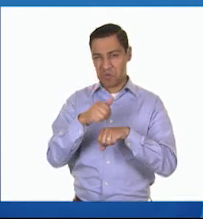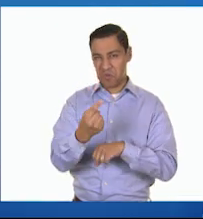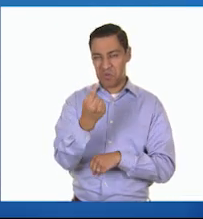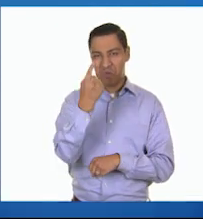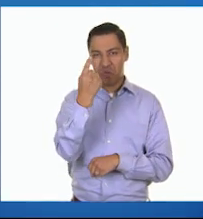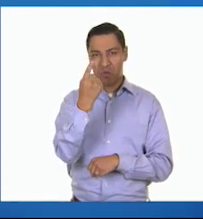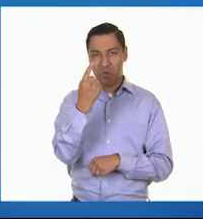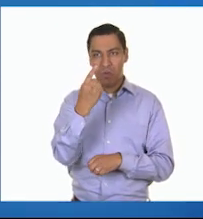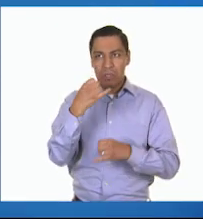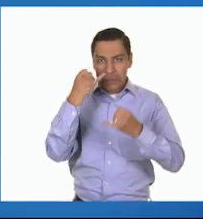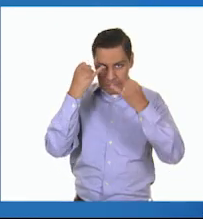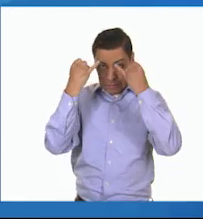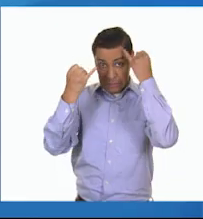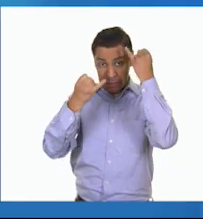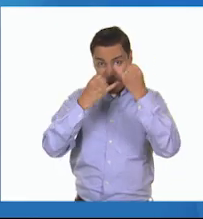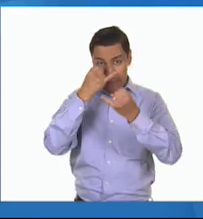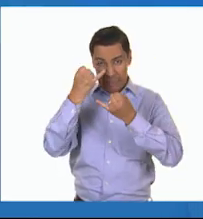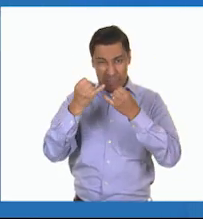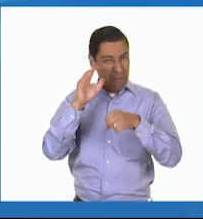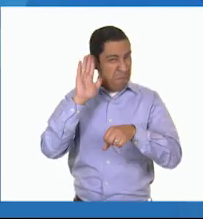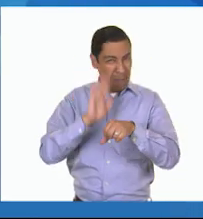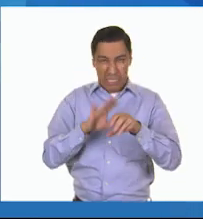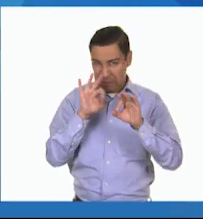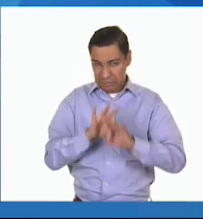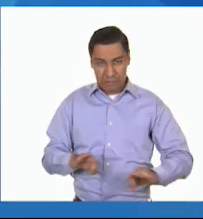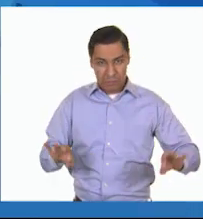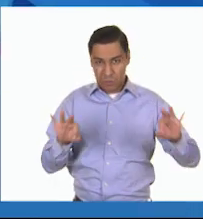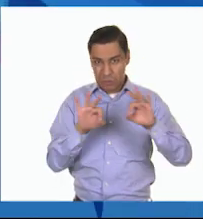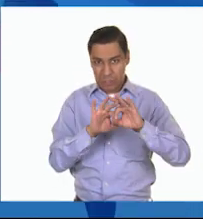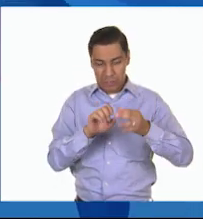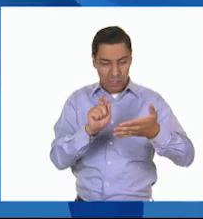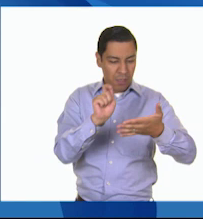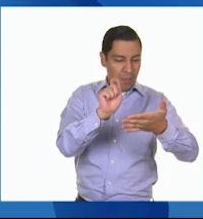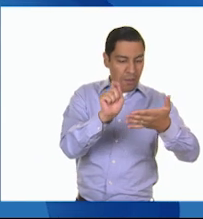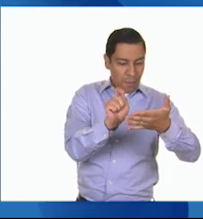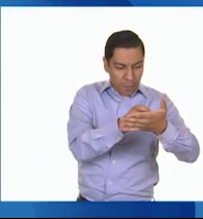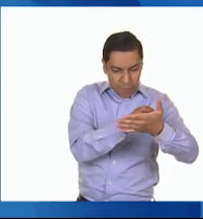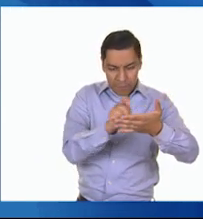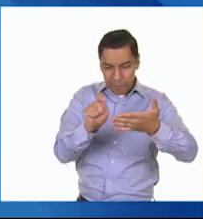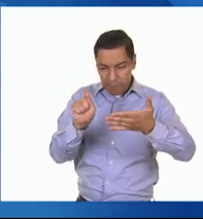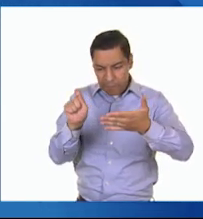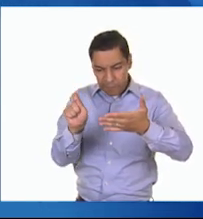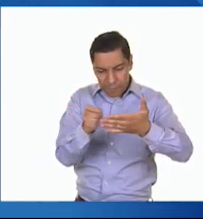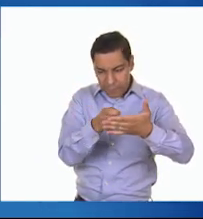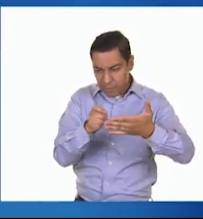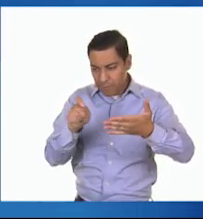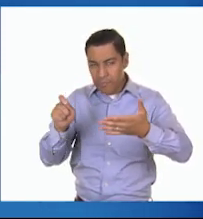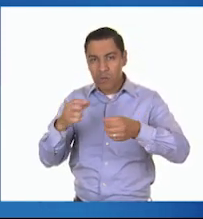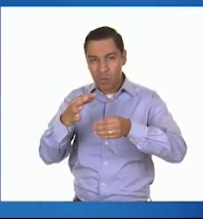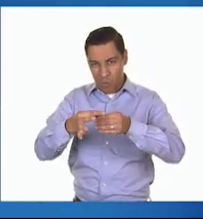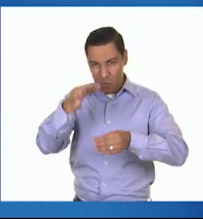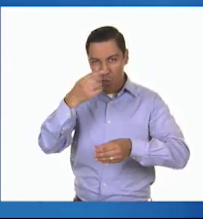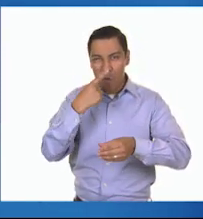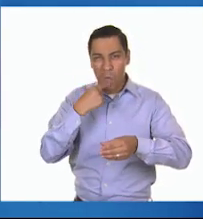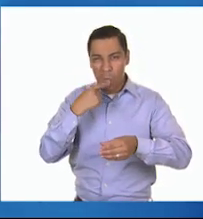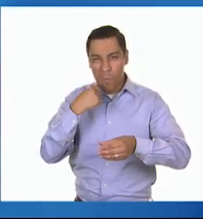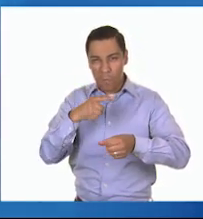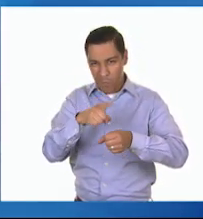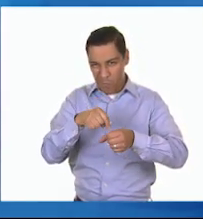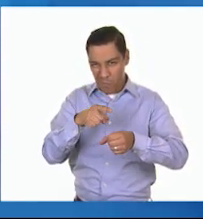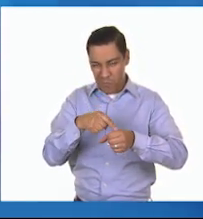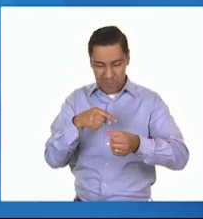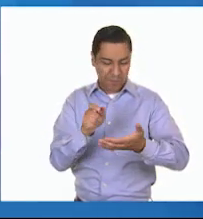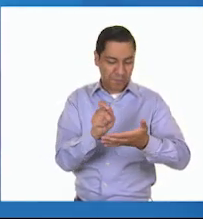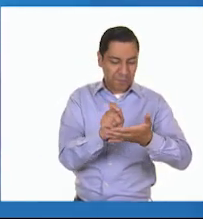subraya las ideas principales del texto que acabas de leer. Muy bien, también allá en casa, vayan